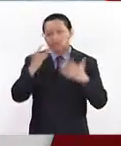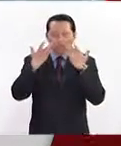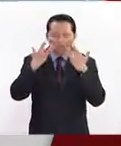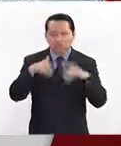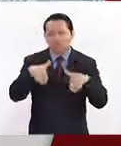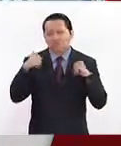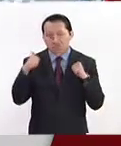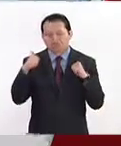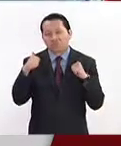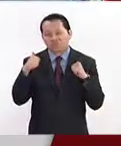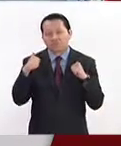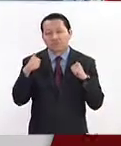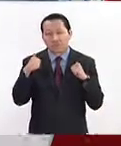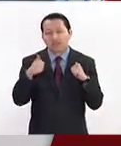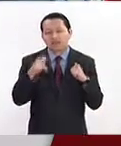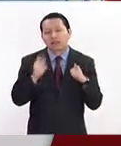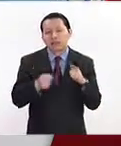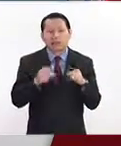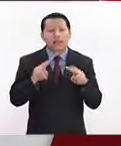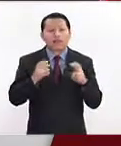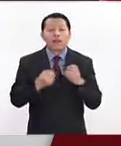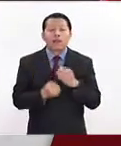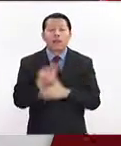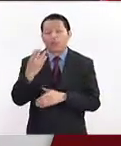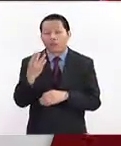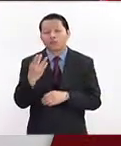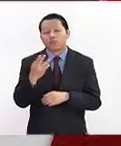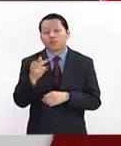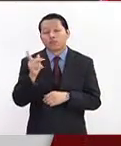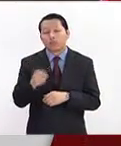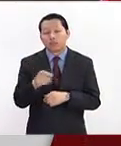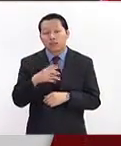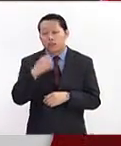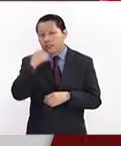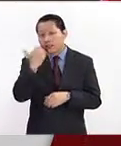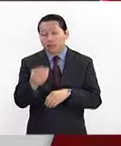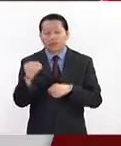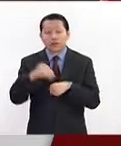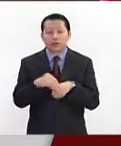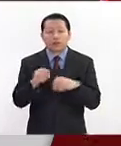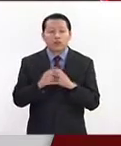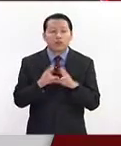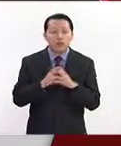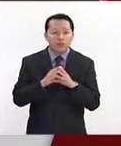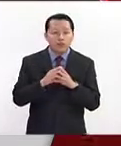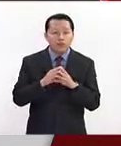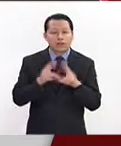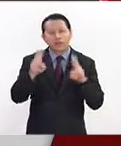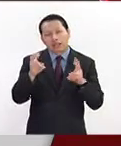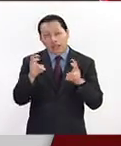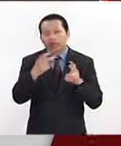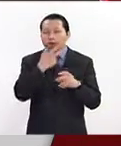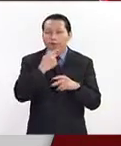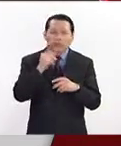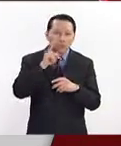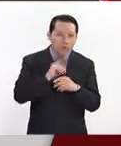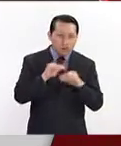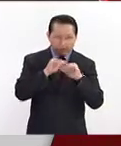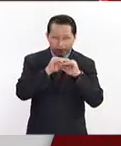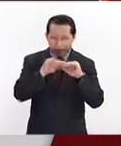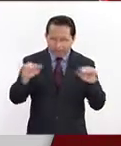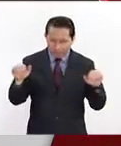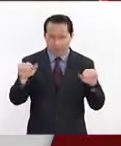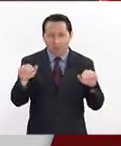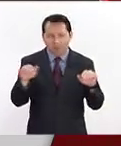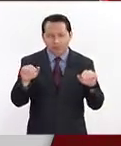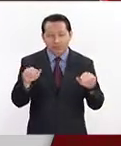mesa. Temas novedosos, quisieron meter la perspectiva de género transversal en todo el acuerdo